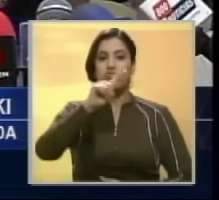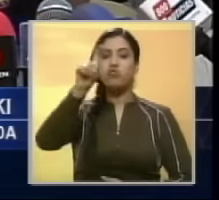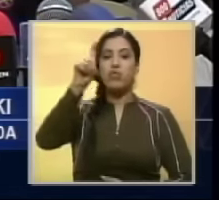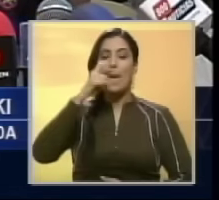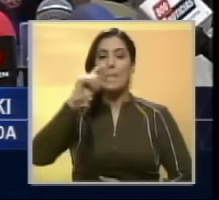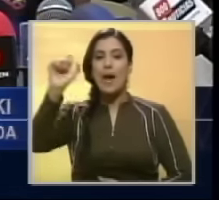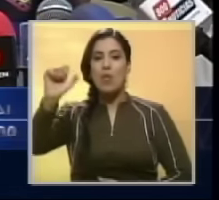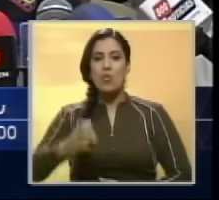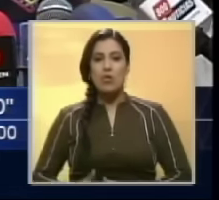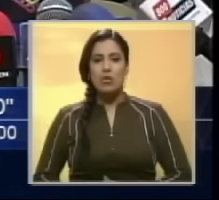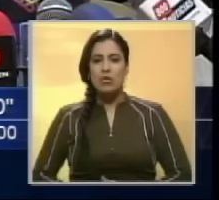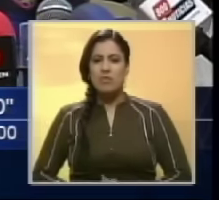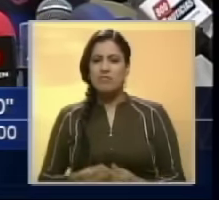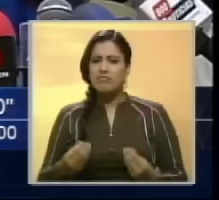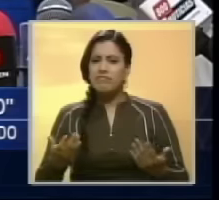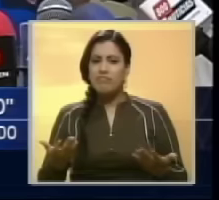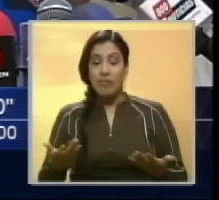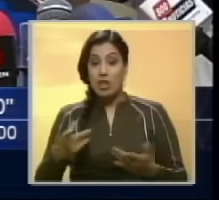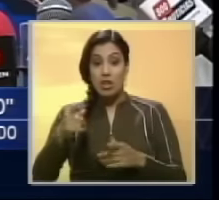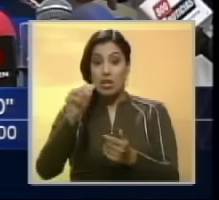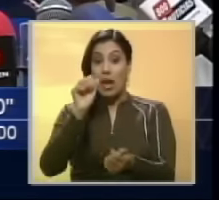ojos magnicidio